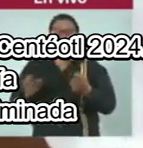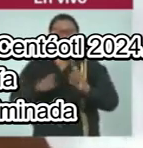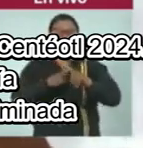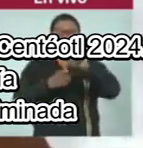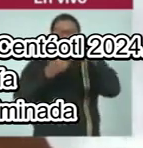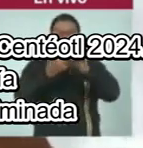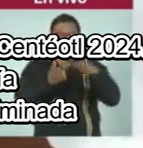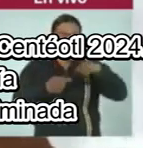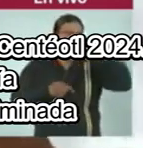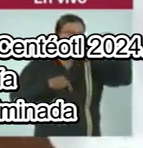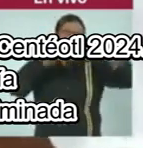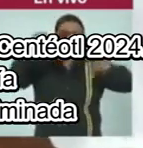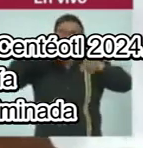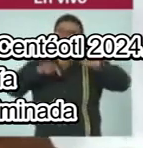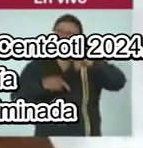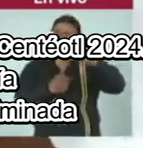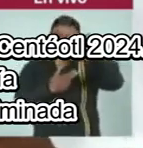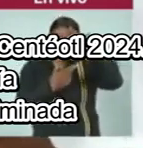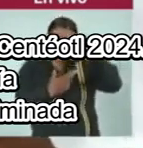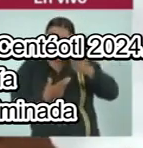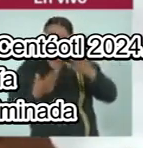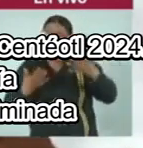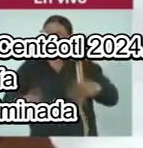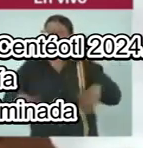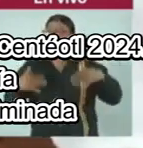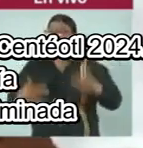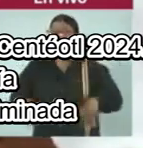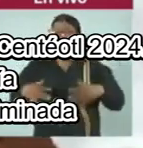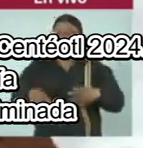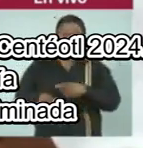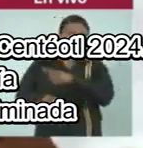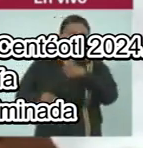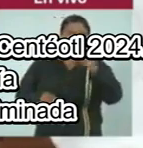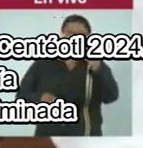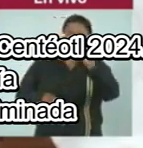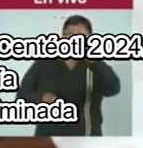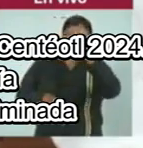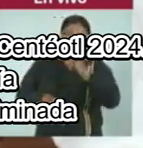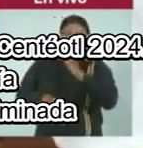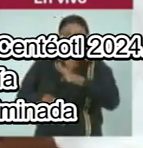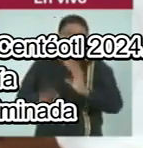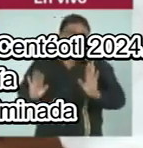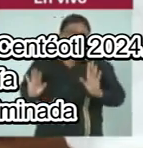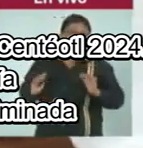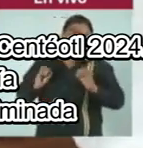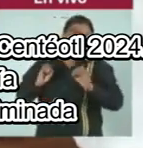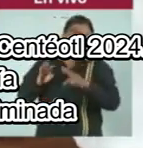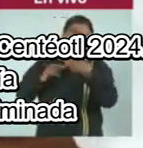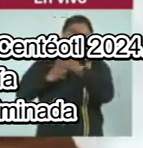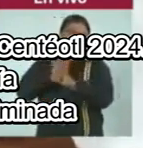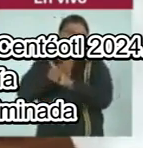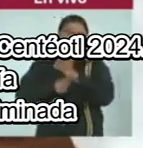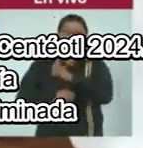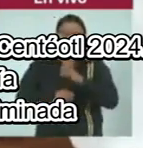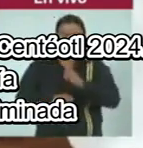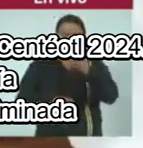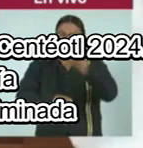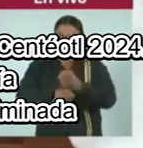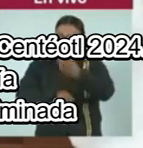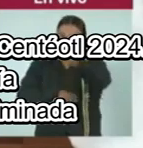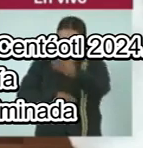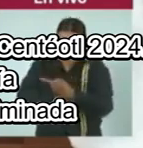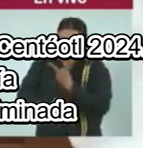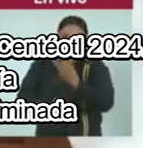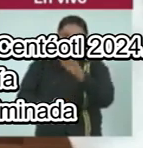estado y si alguien lo tomó de otra manera Bueno pues es su problema pero primero que pregunten porque a mí